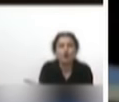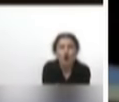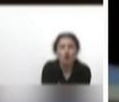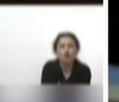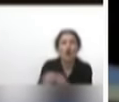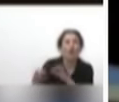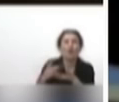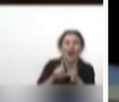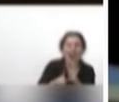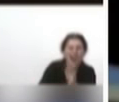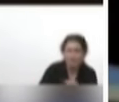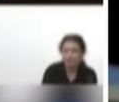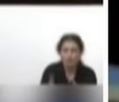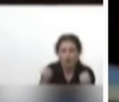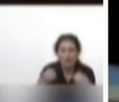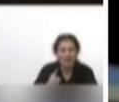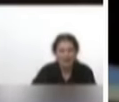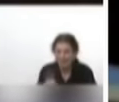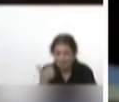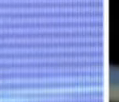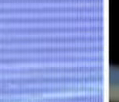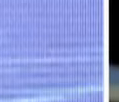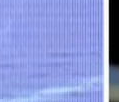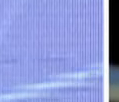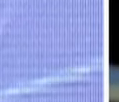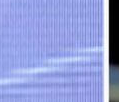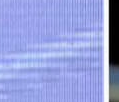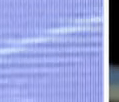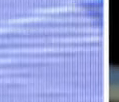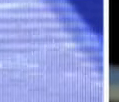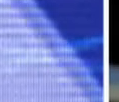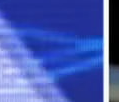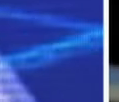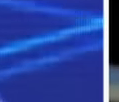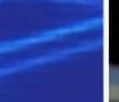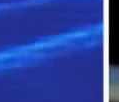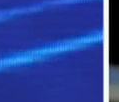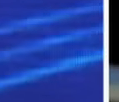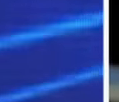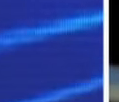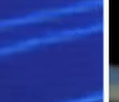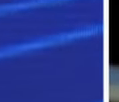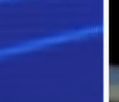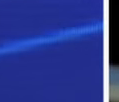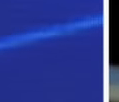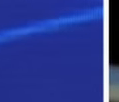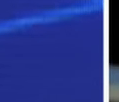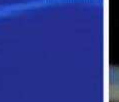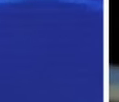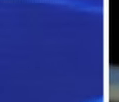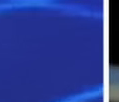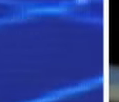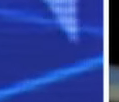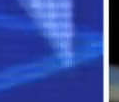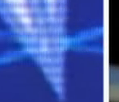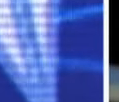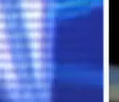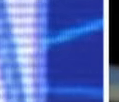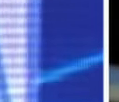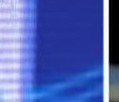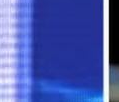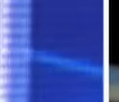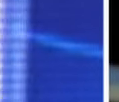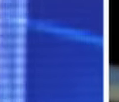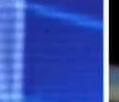Lustó, más que un hombre que tiene que hacer autocrítica, alguien que me parece que se pasó del otro lado. No, mira, ¿sabes